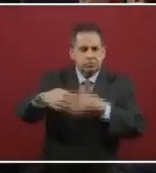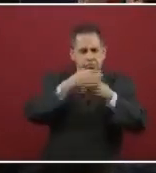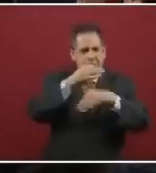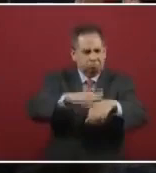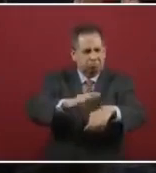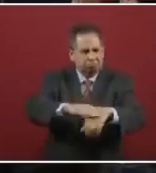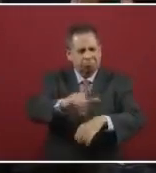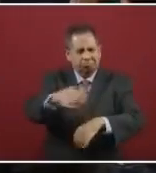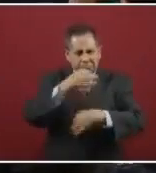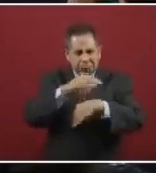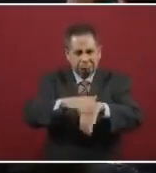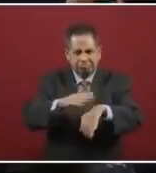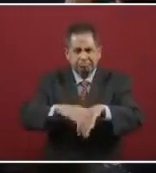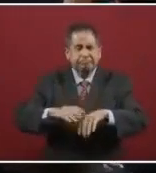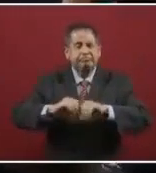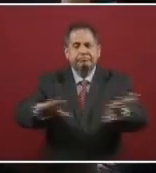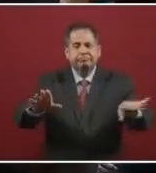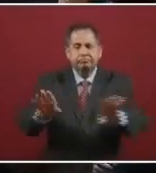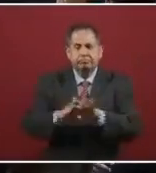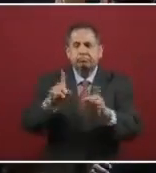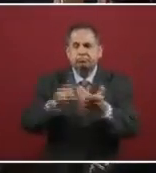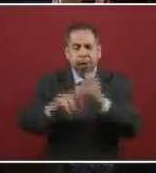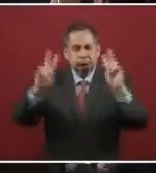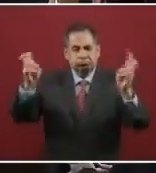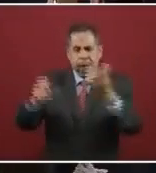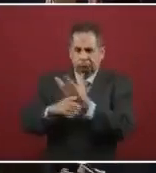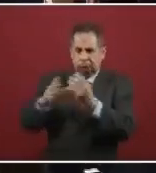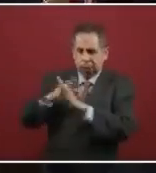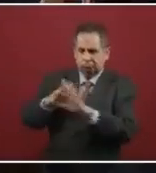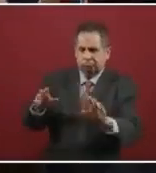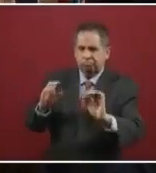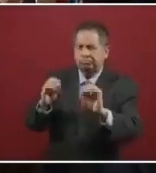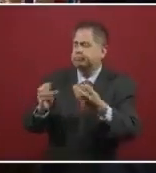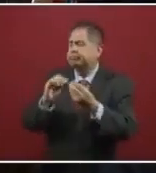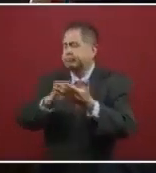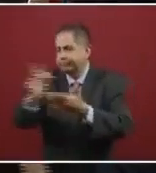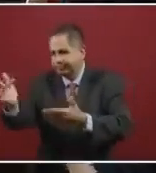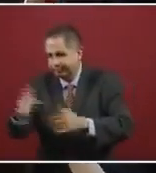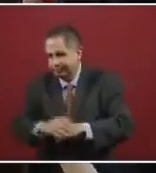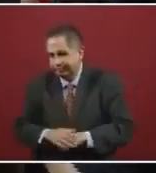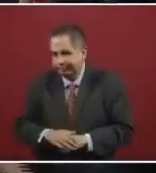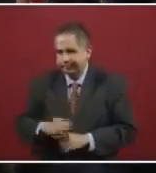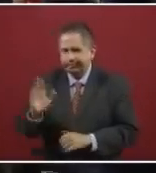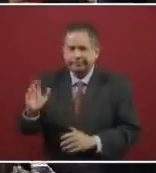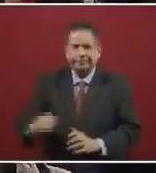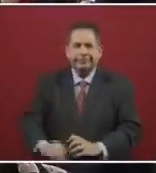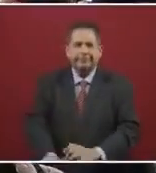la de la conferencia para el tema migratorio. Muchas gracias.